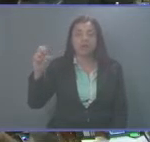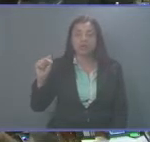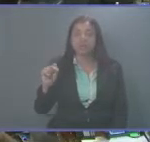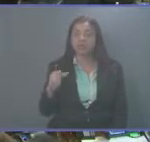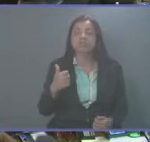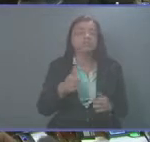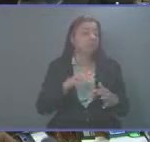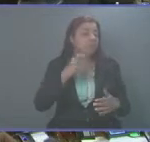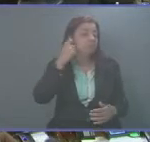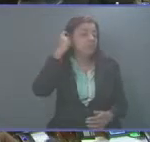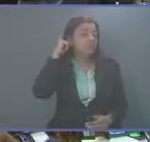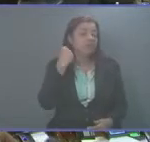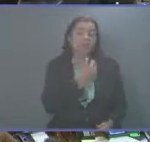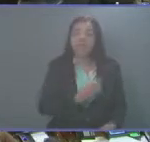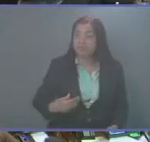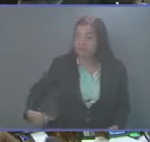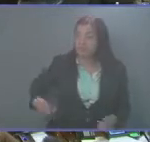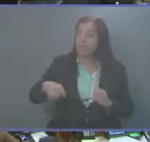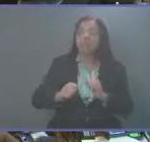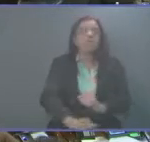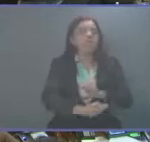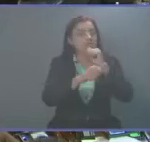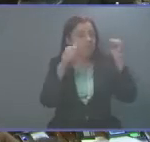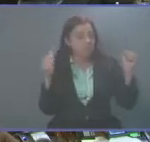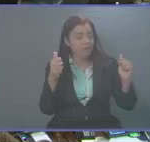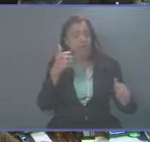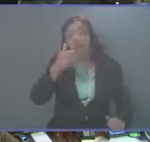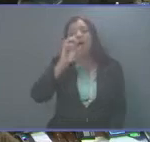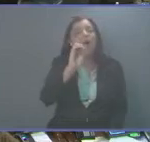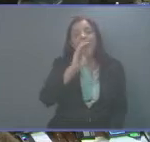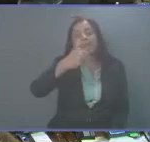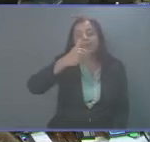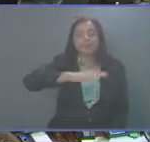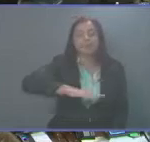Gracias, señor presidente. Buenos días o buenas tardes.